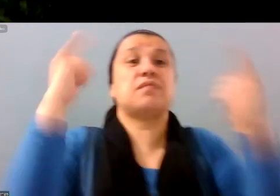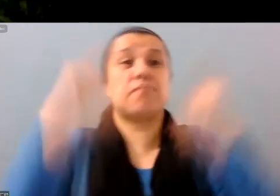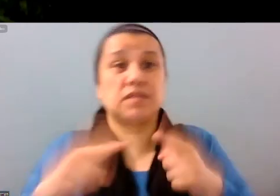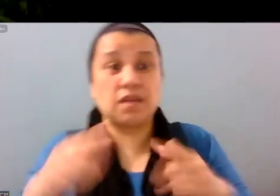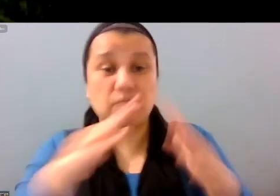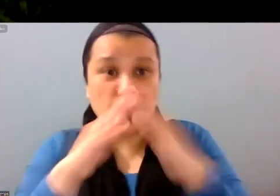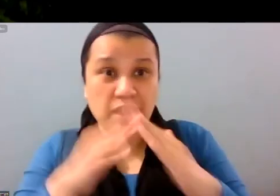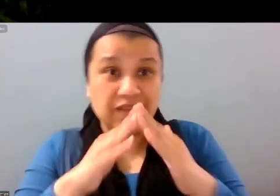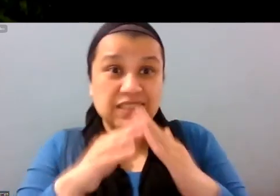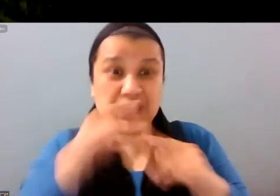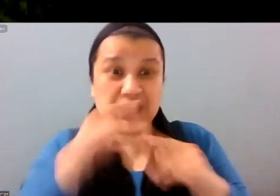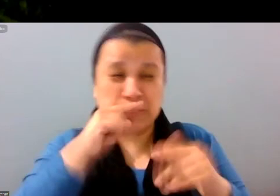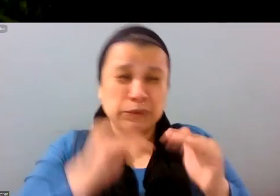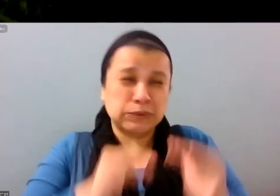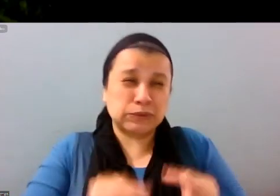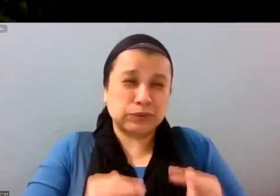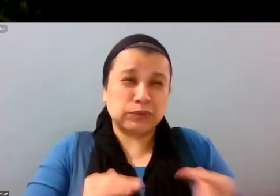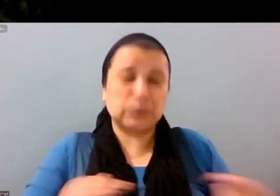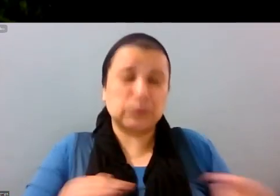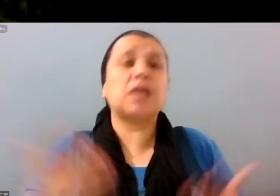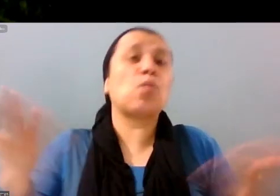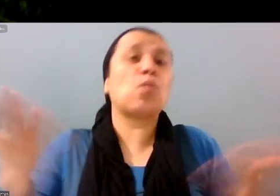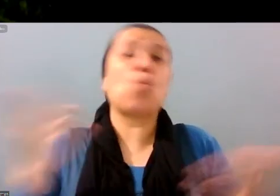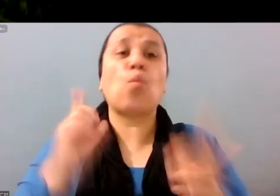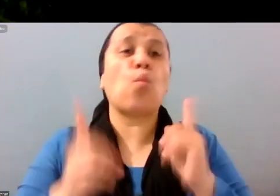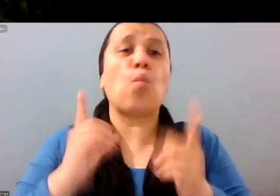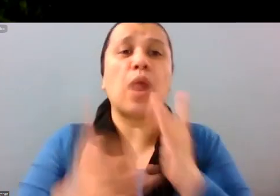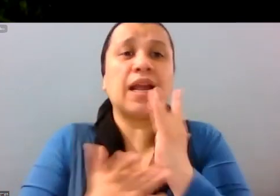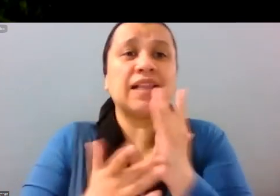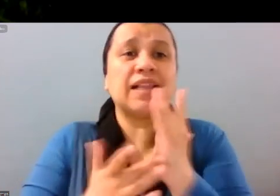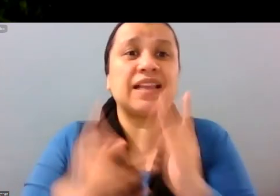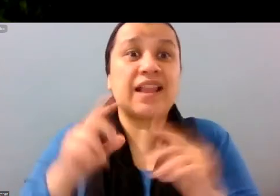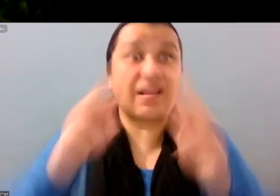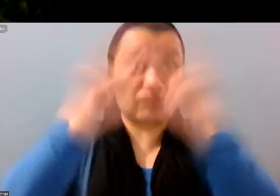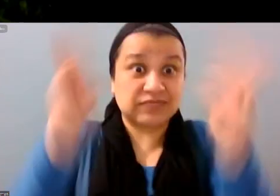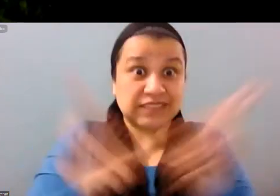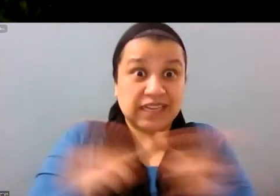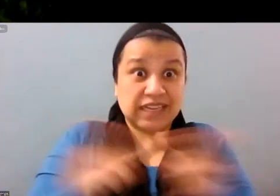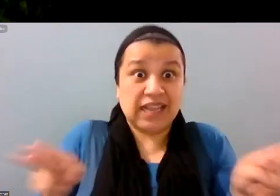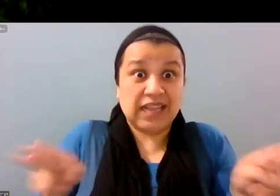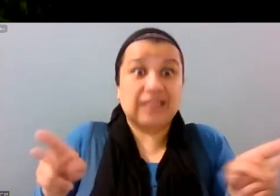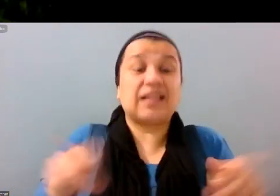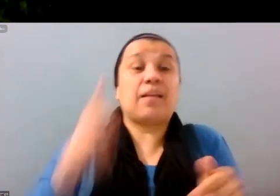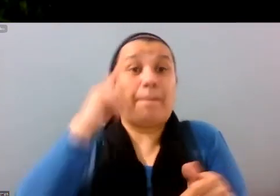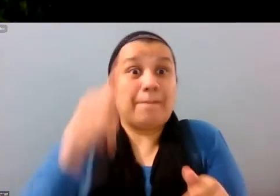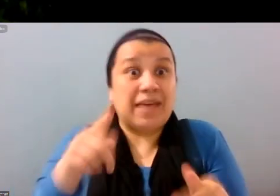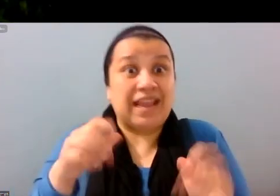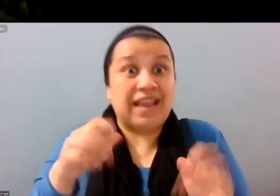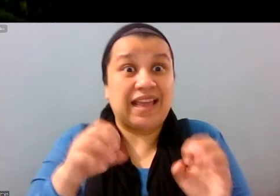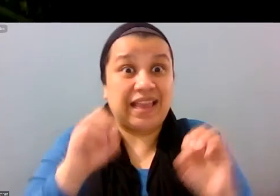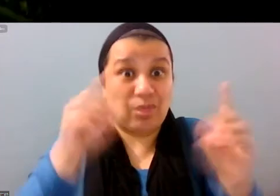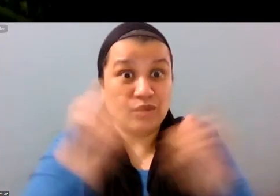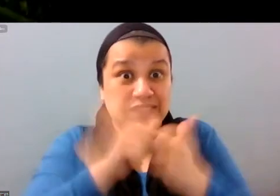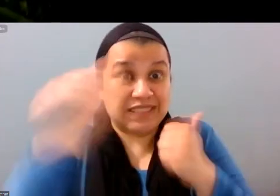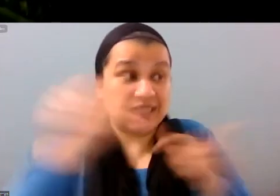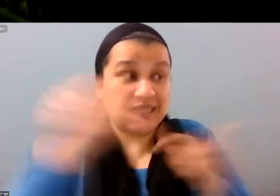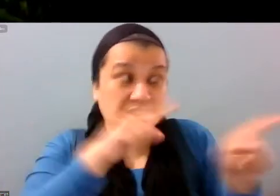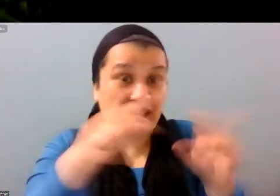infancia que técnicas debemos utilizar de la virtualidad y de la educación a distancia para llegar a ellos entonces